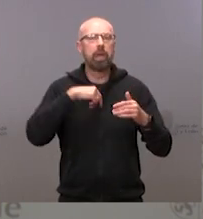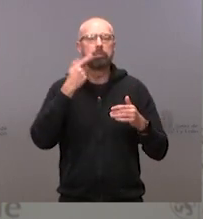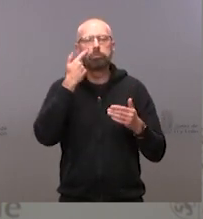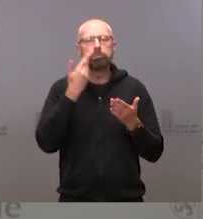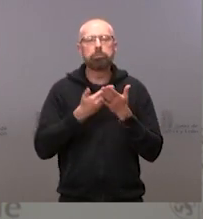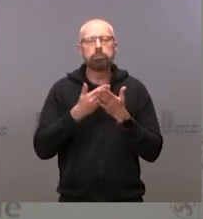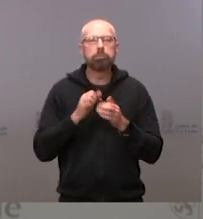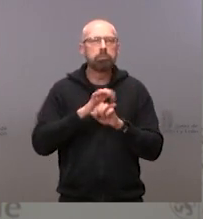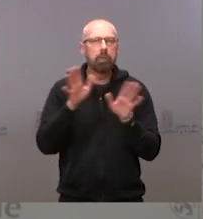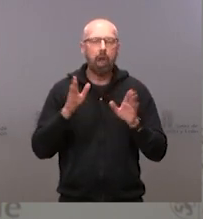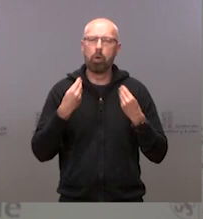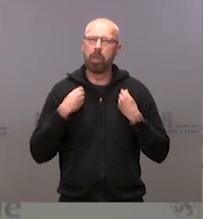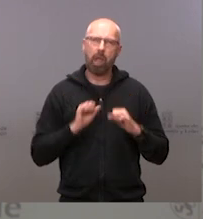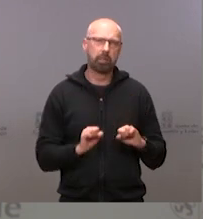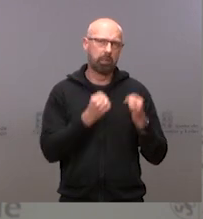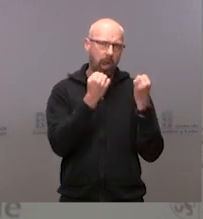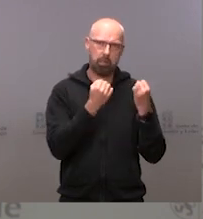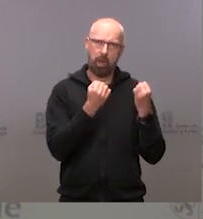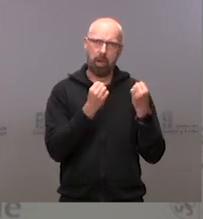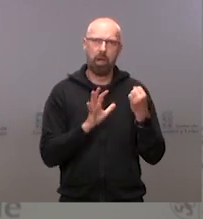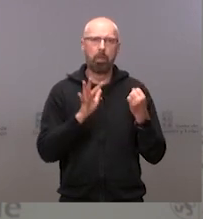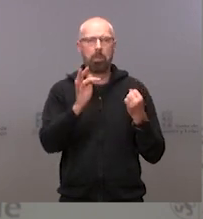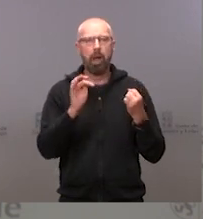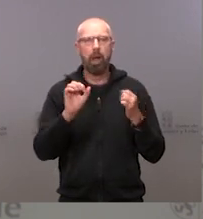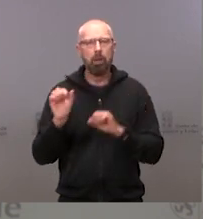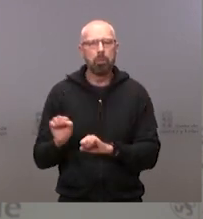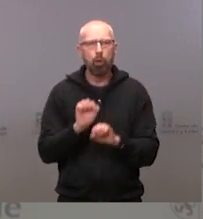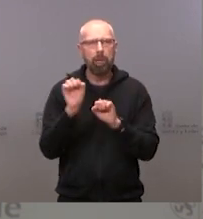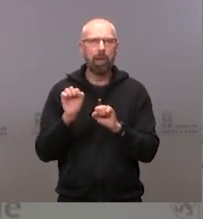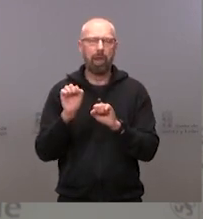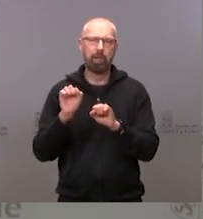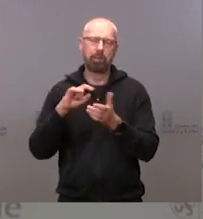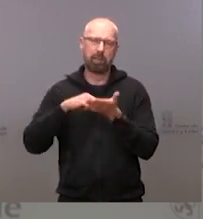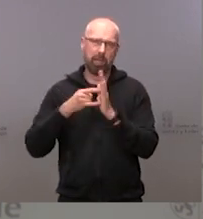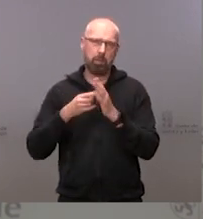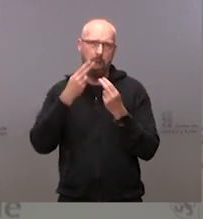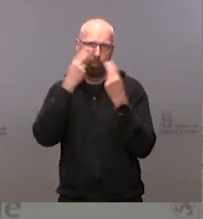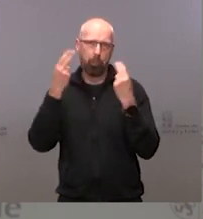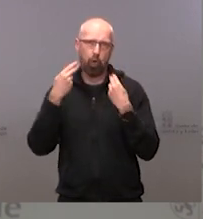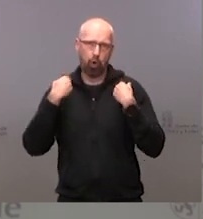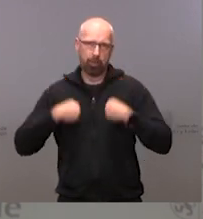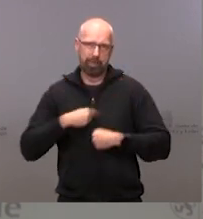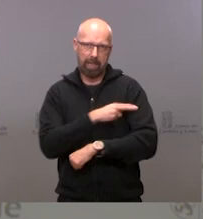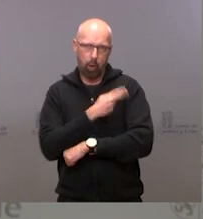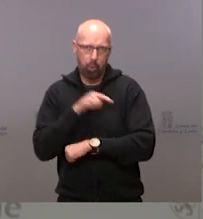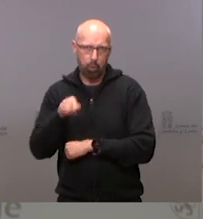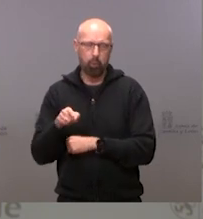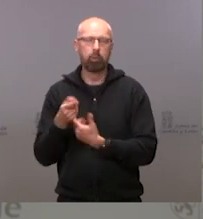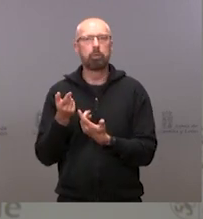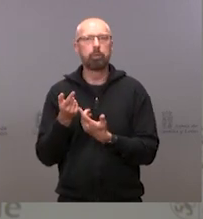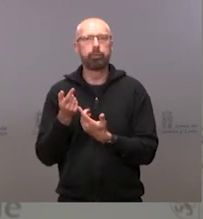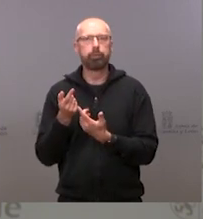y salvar muchas vidas proteger el sistema público de salud y por tanto podemos